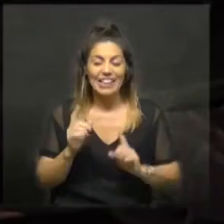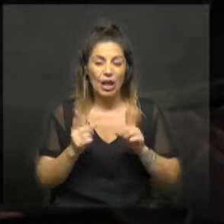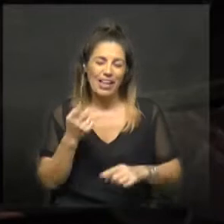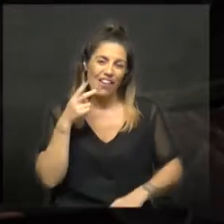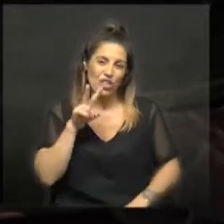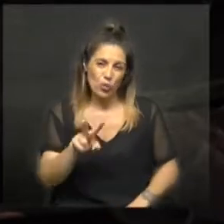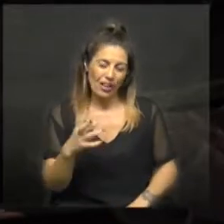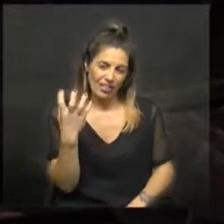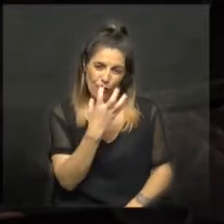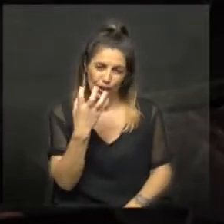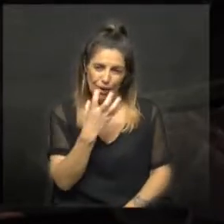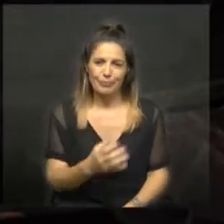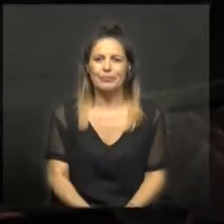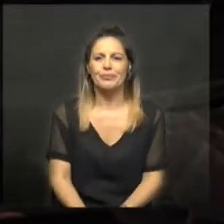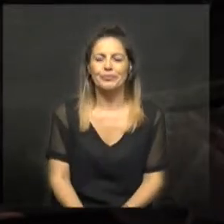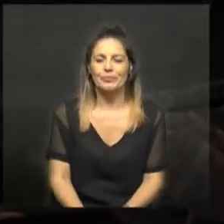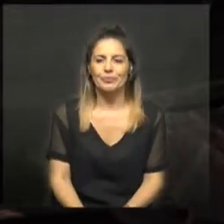¿verdad?